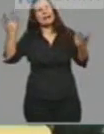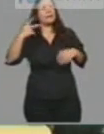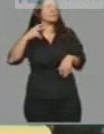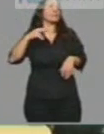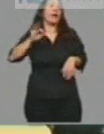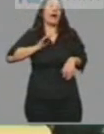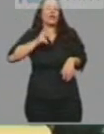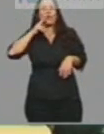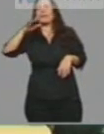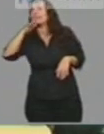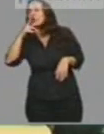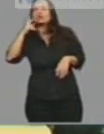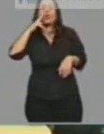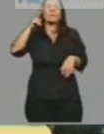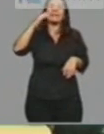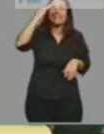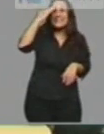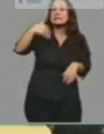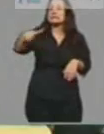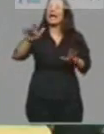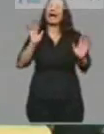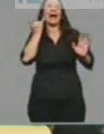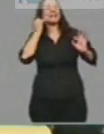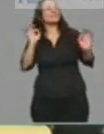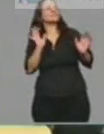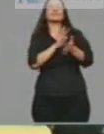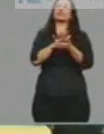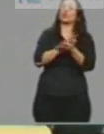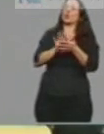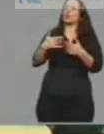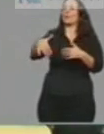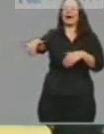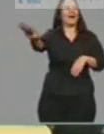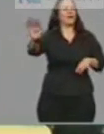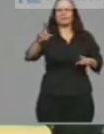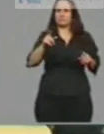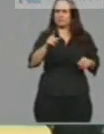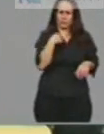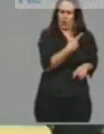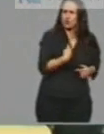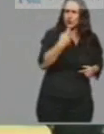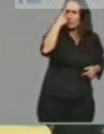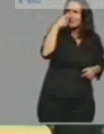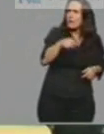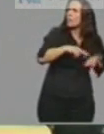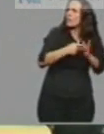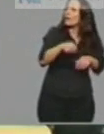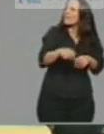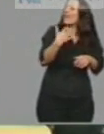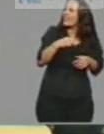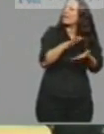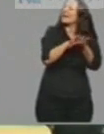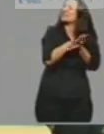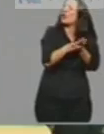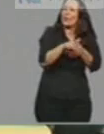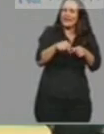el 2015 o el corto plazo son una solución para los problemas. Nosotros creemos que los problemas deben resolverse no